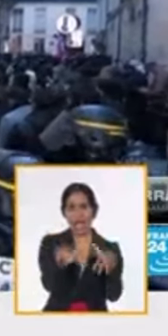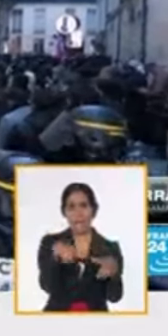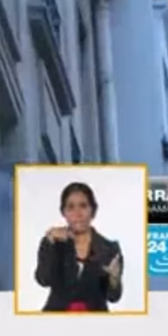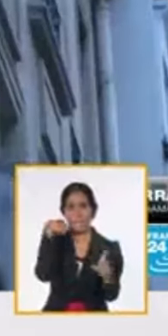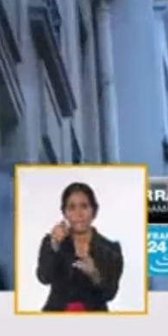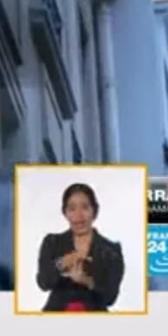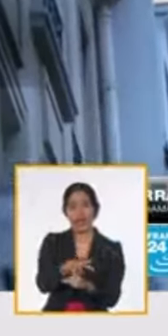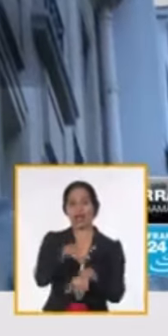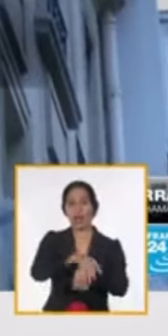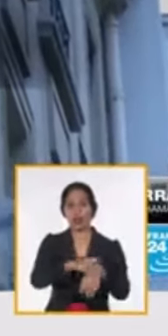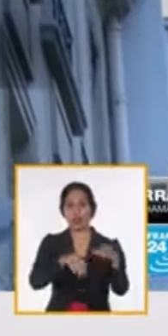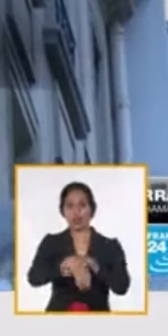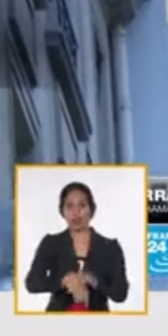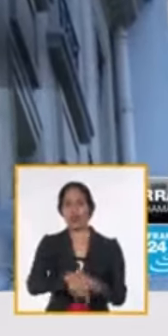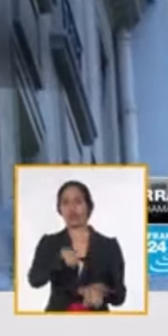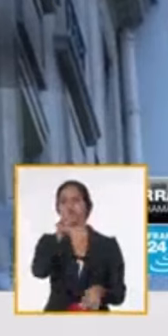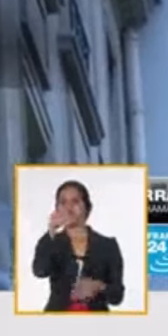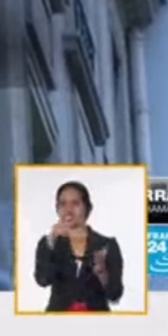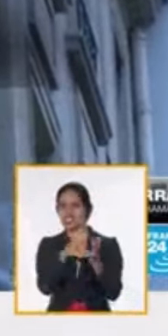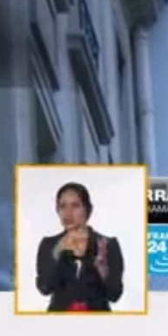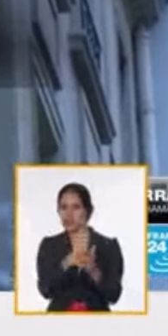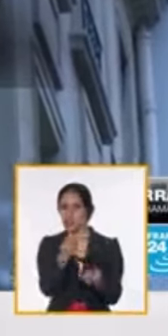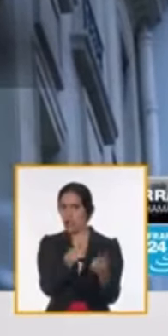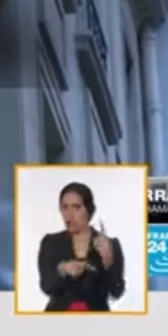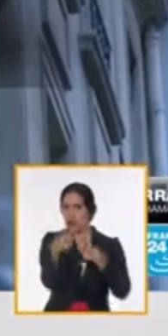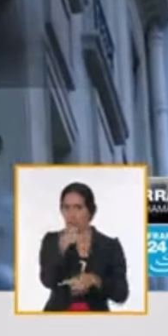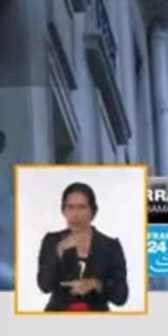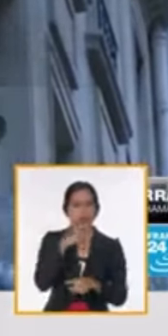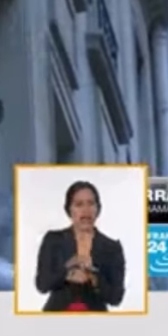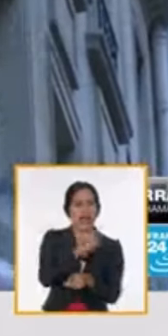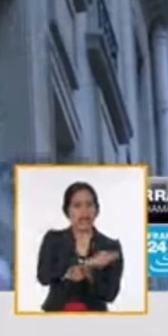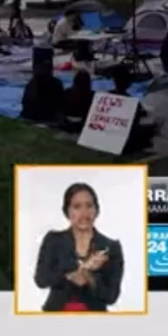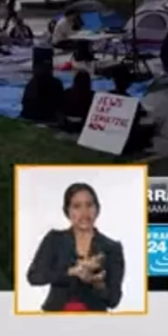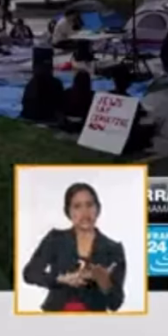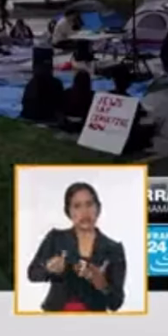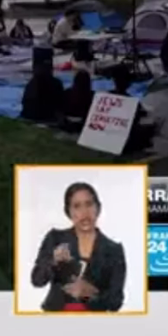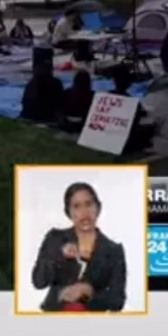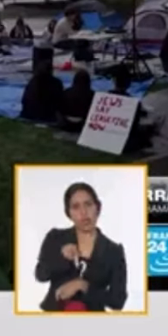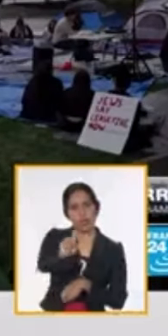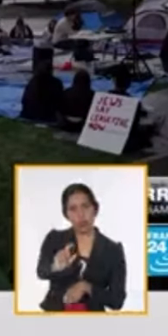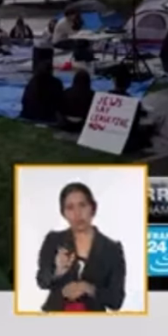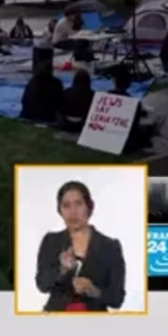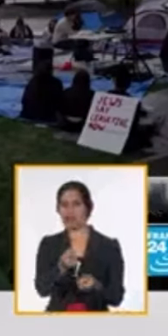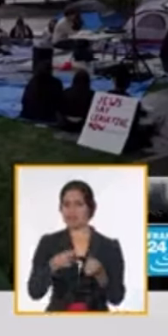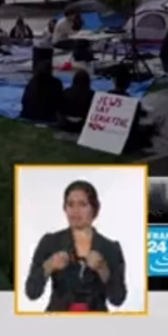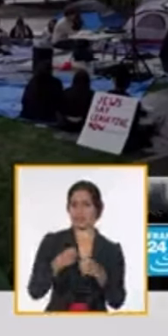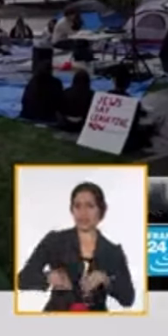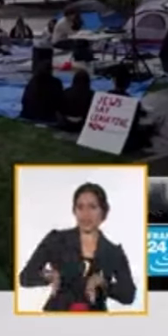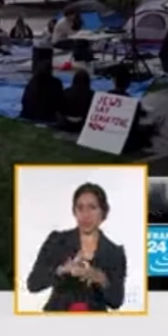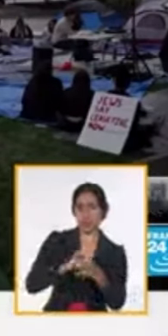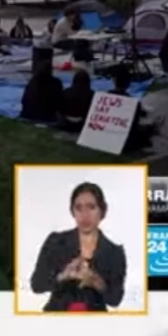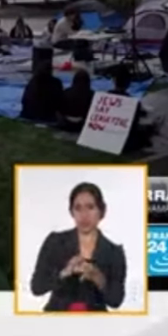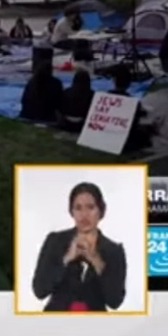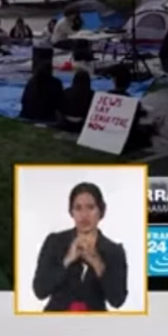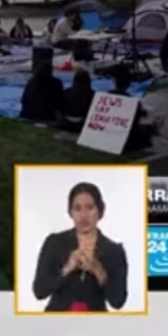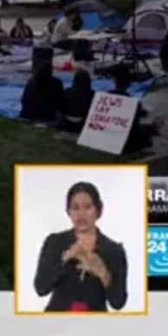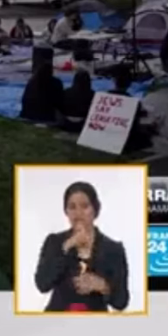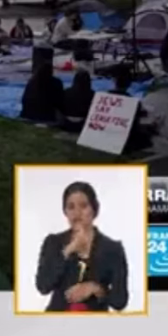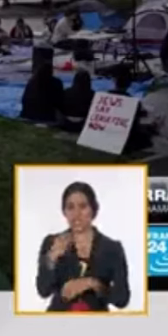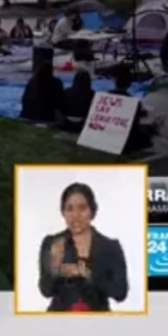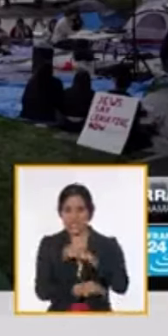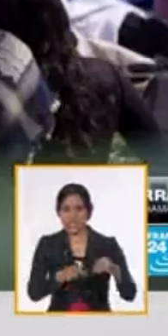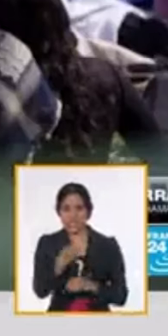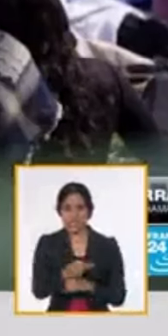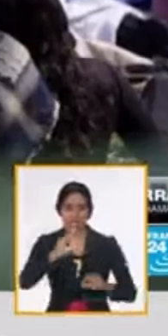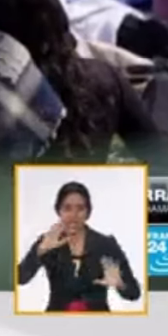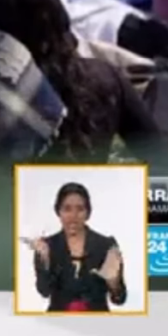detenidos. En las últimas semanas, la situación se complicó, luego de que las autoridades académicas decidieran desalojar los campamentos e imponer sanciones